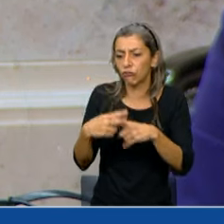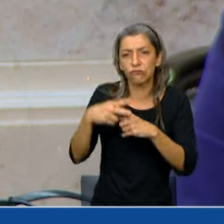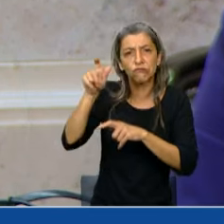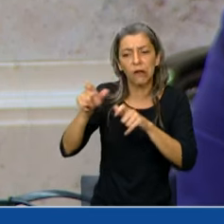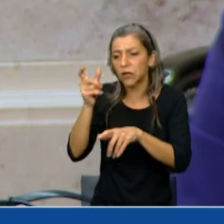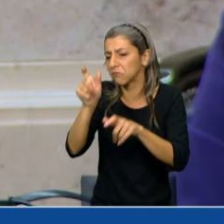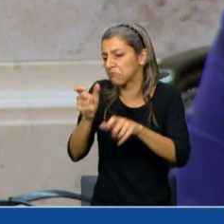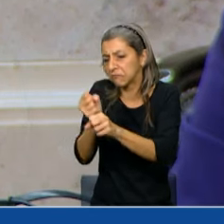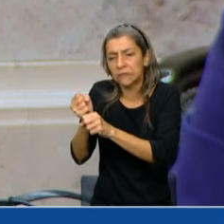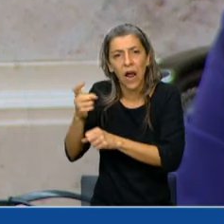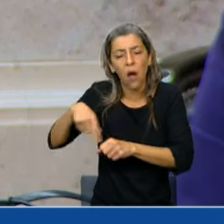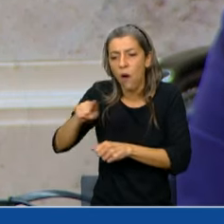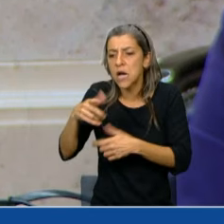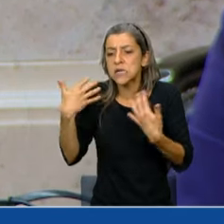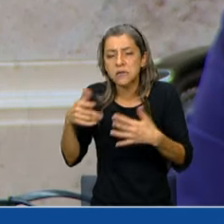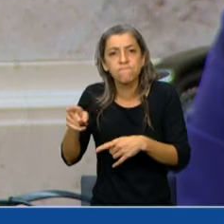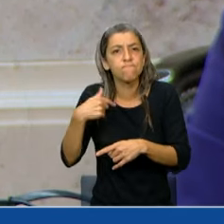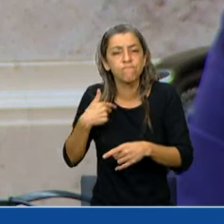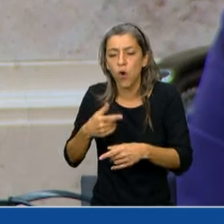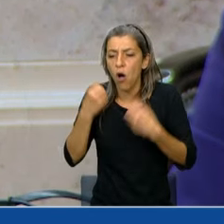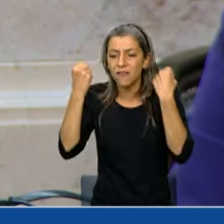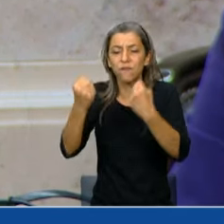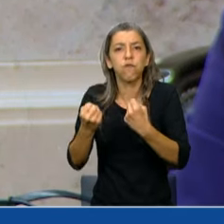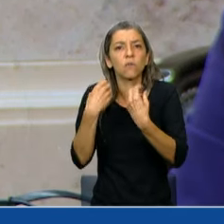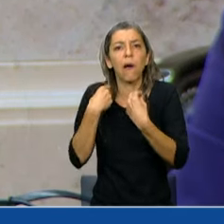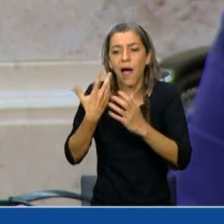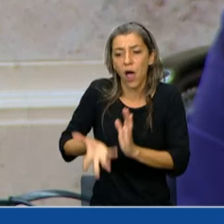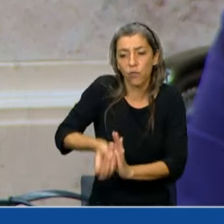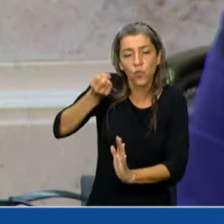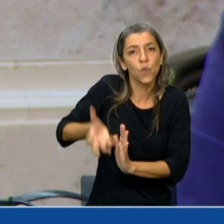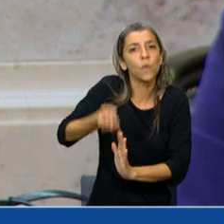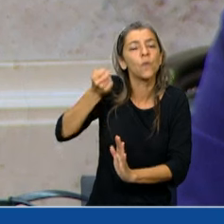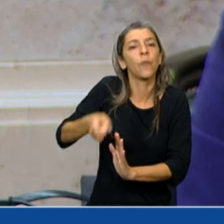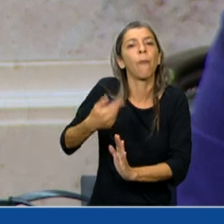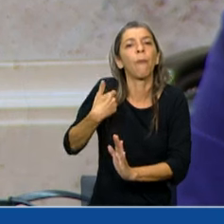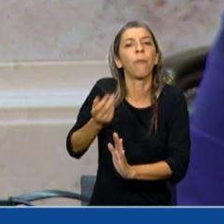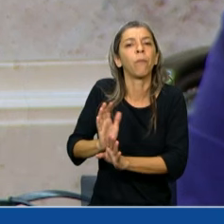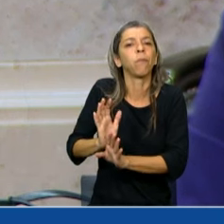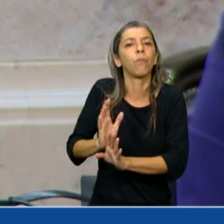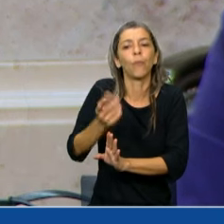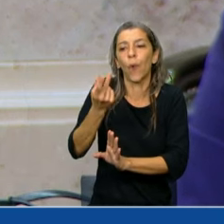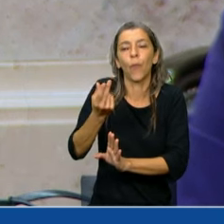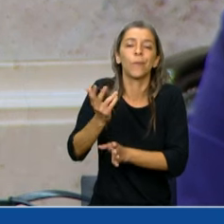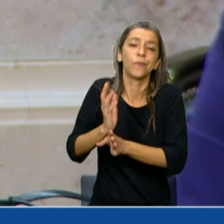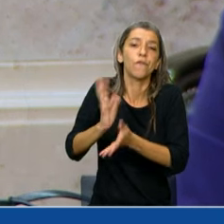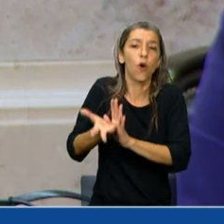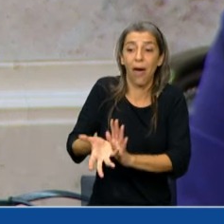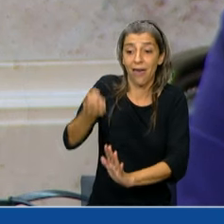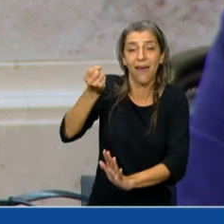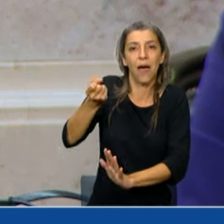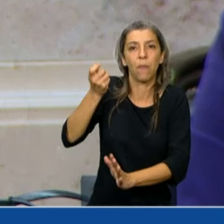trabajadores era bajar el costo de extracción del gas que en ese momento estaba de inicio